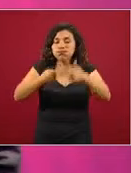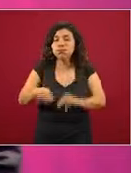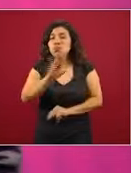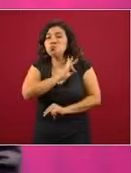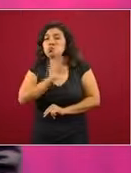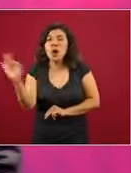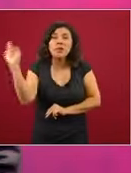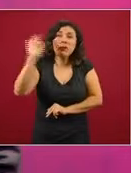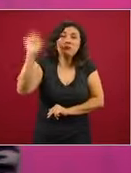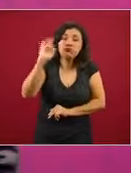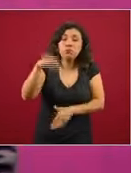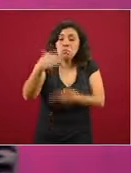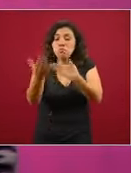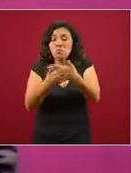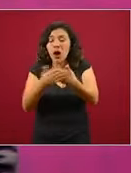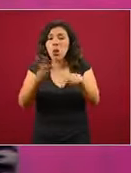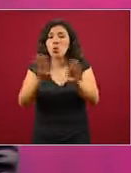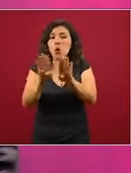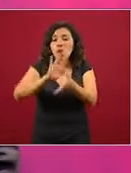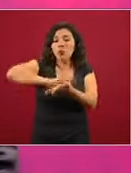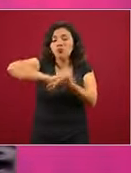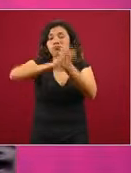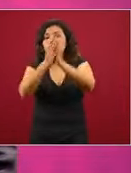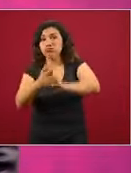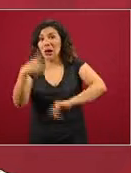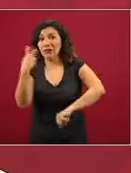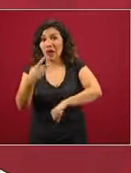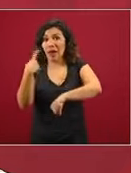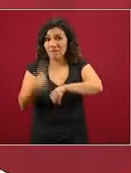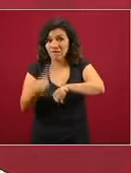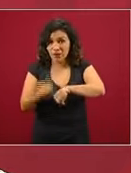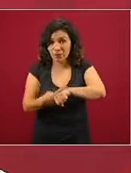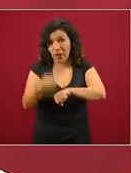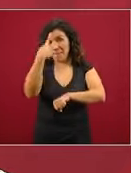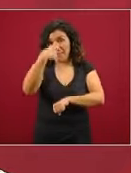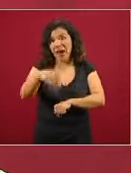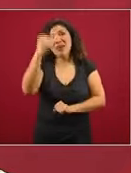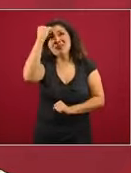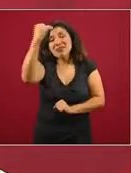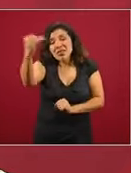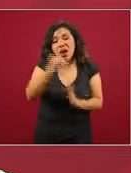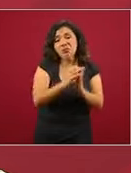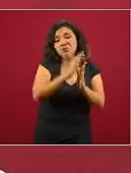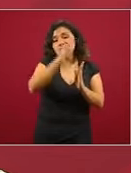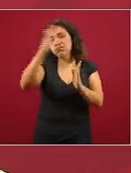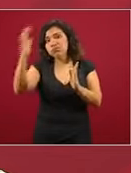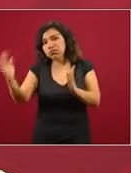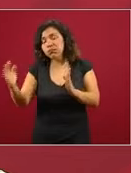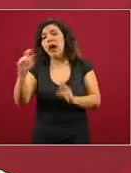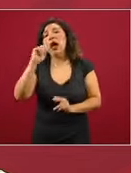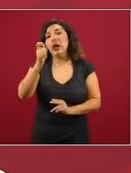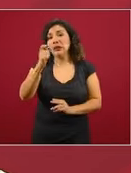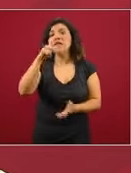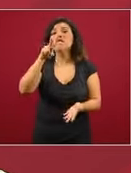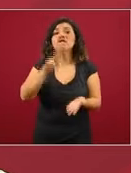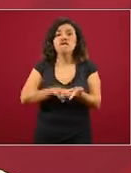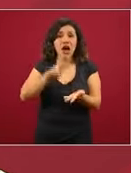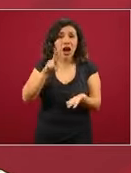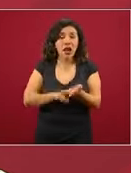y observaciones sobre la trayectoria de la epidemia con respecto al tiempo tienen